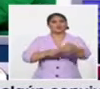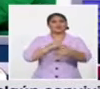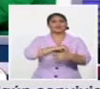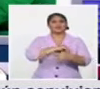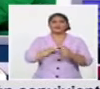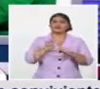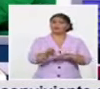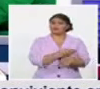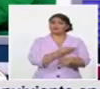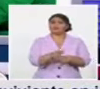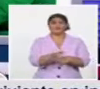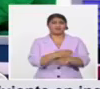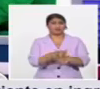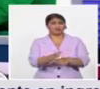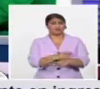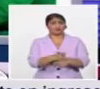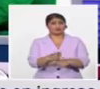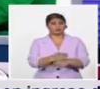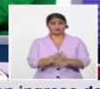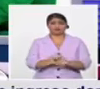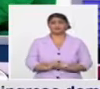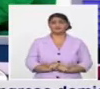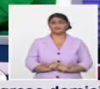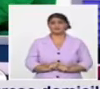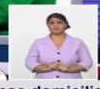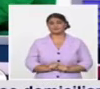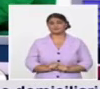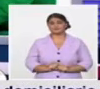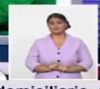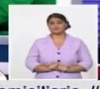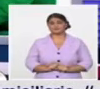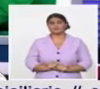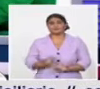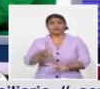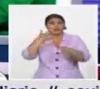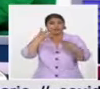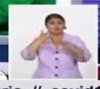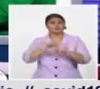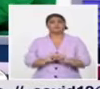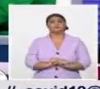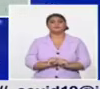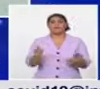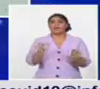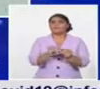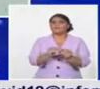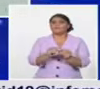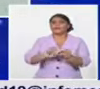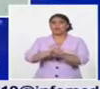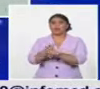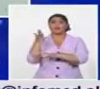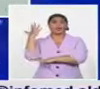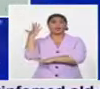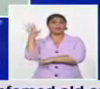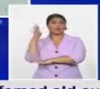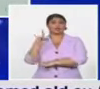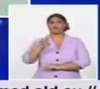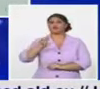de ese niño, de esa persona. Importados 93 ayer, de La Habana